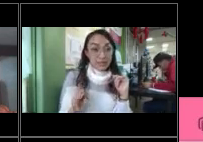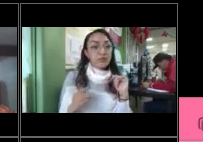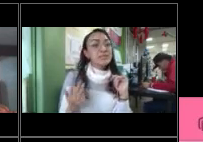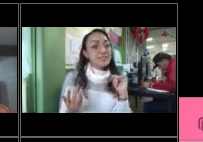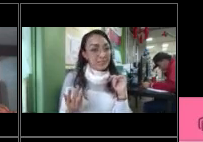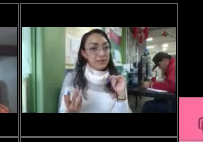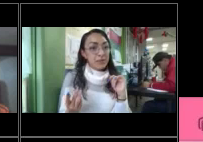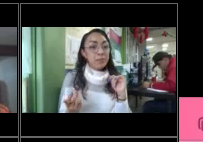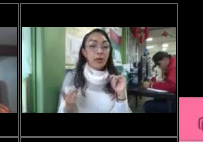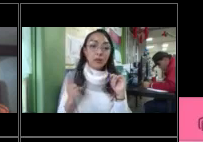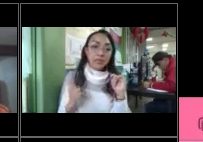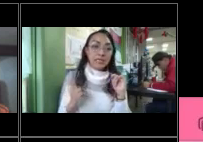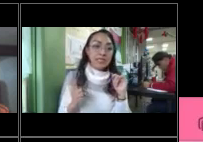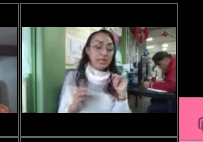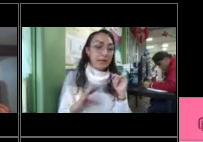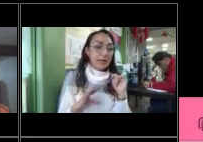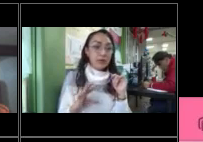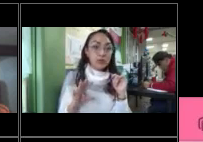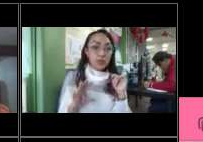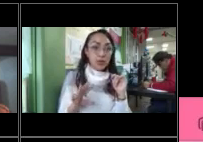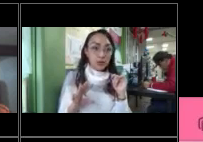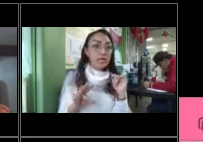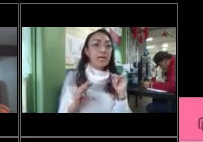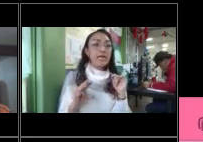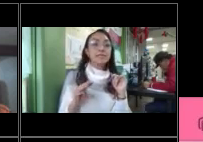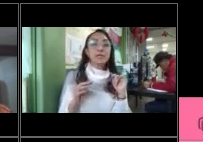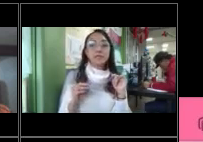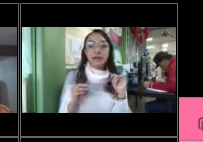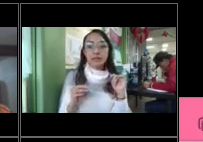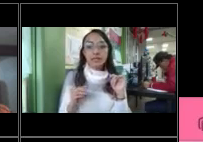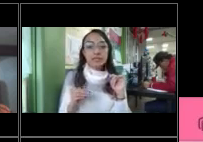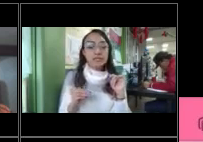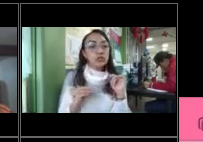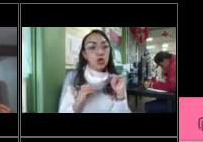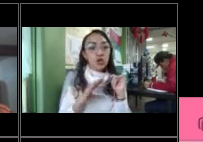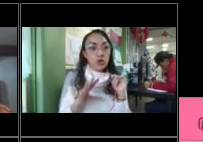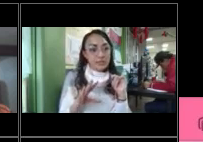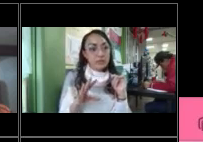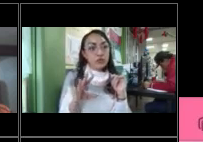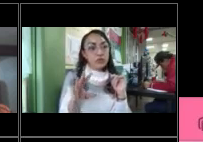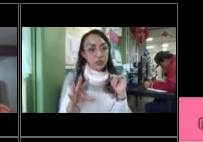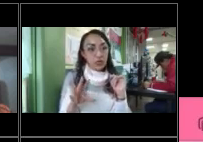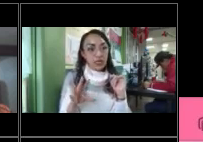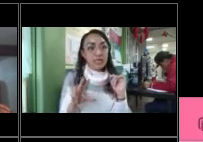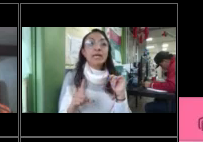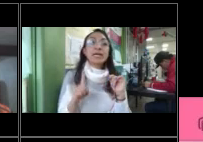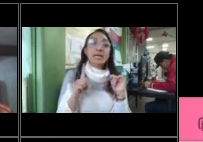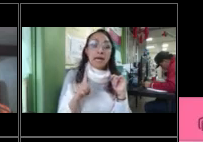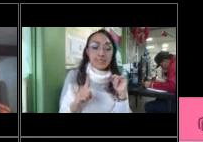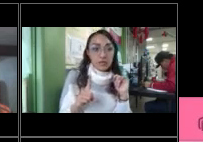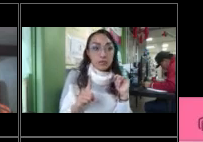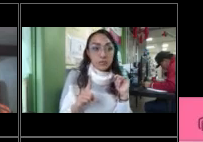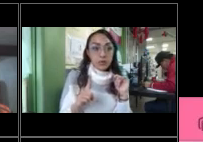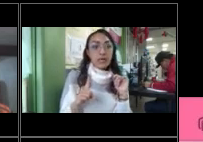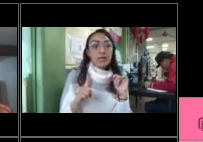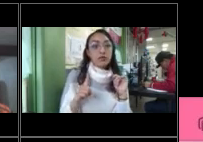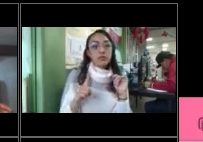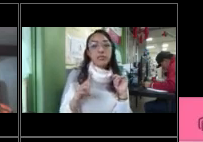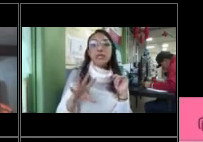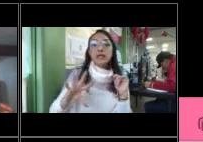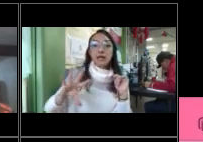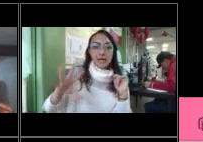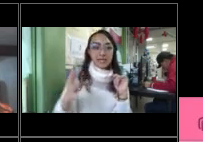Puedo decirlo, sí, pero acuérdense que para un sordo es más fácil si todo lo hacemos visual. Y al hacerlo